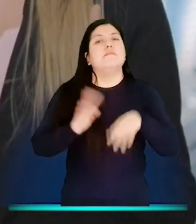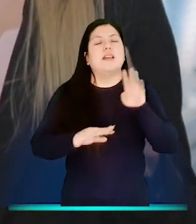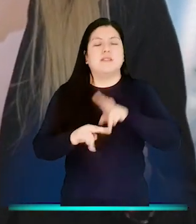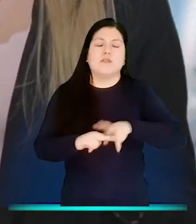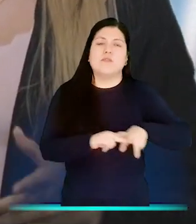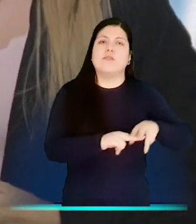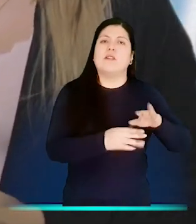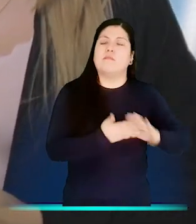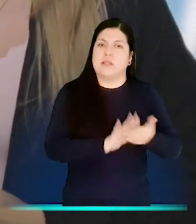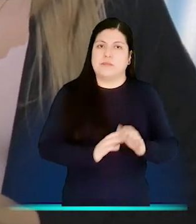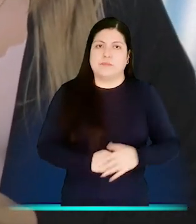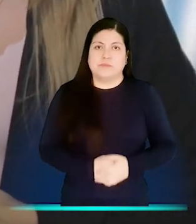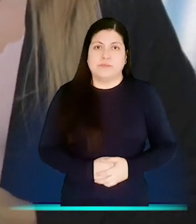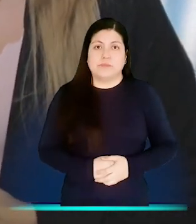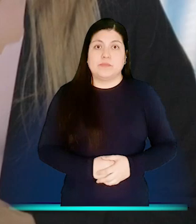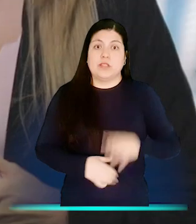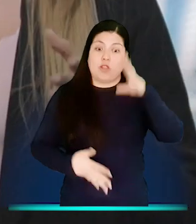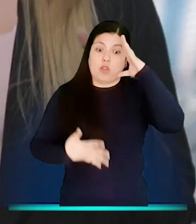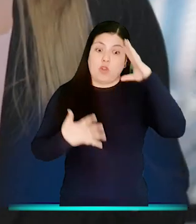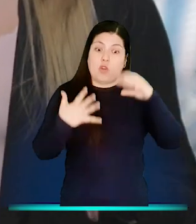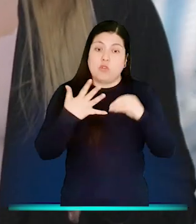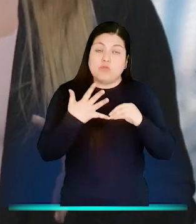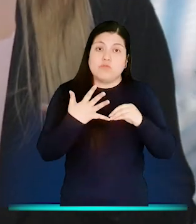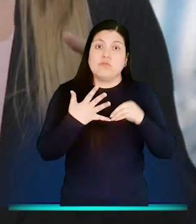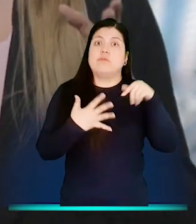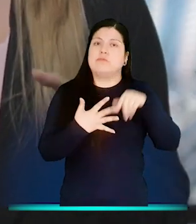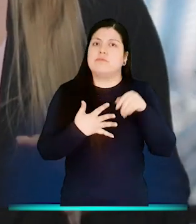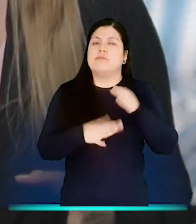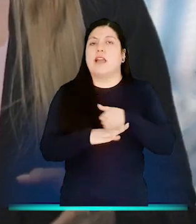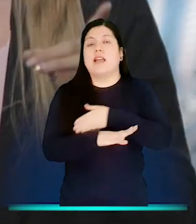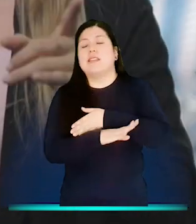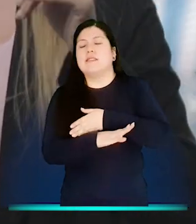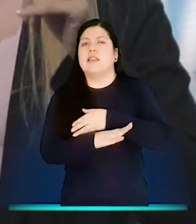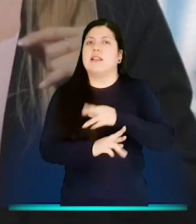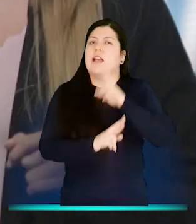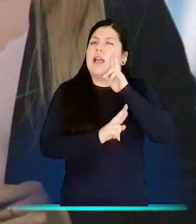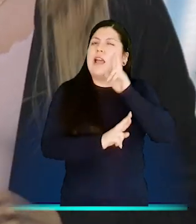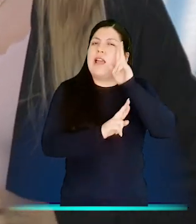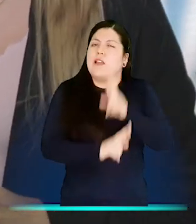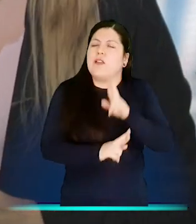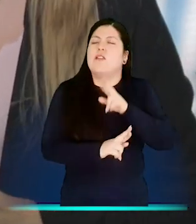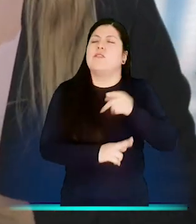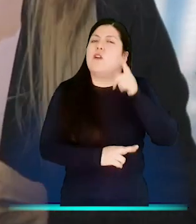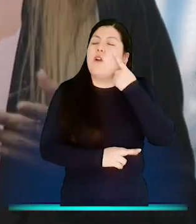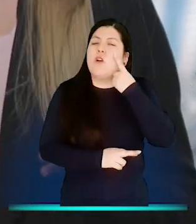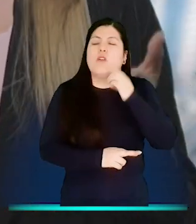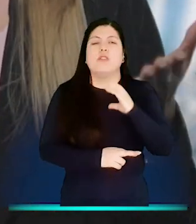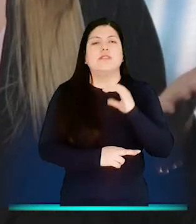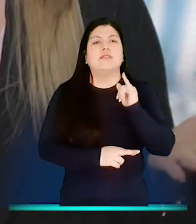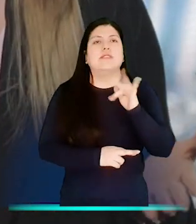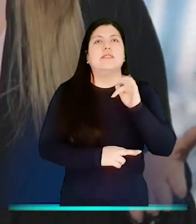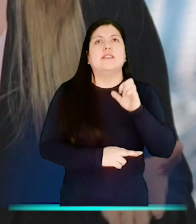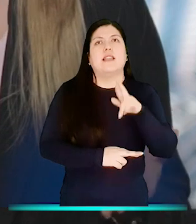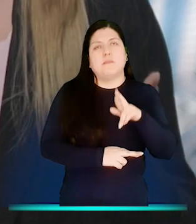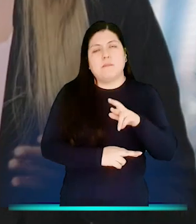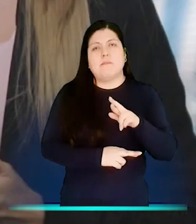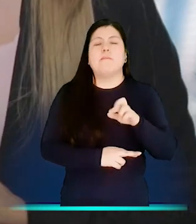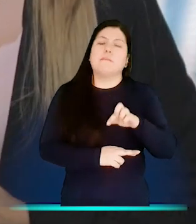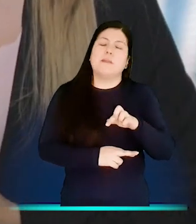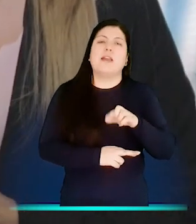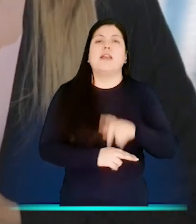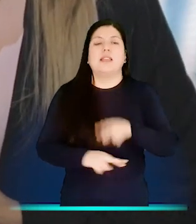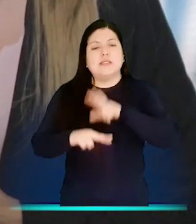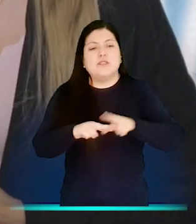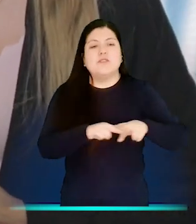paz. Para dar inicio a estas conclusiones es necesario reconocer y saber qué significa CITREP, que son circunscripciones